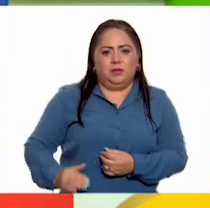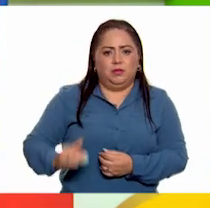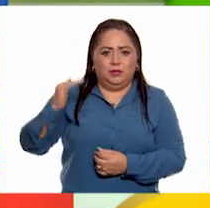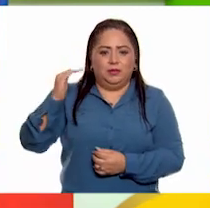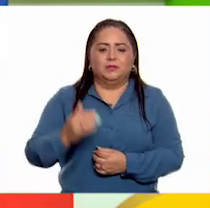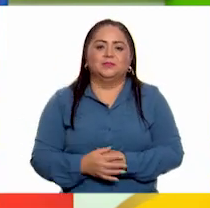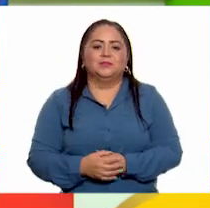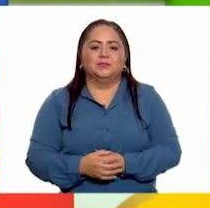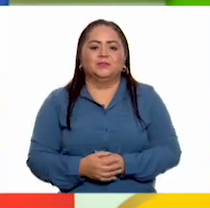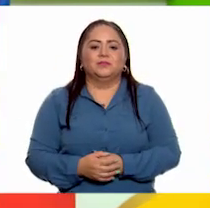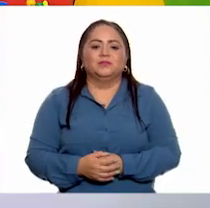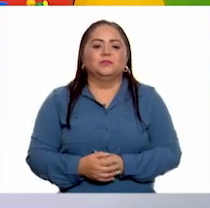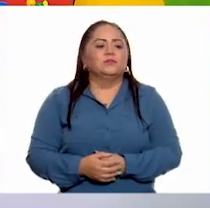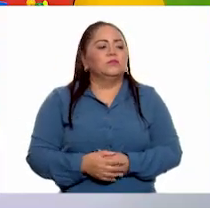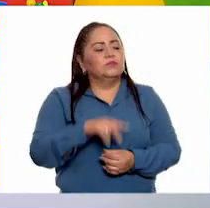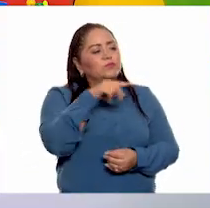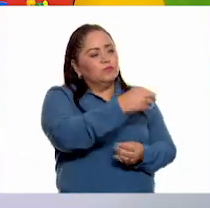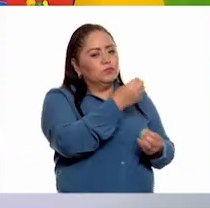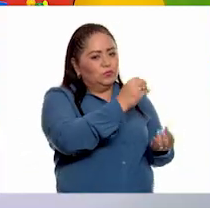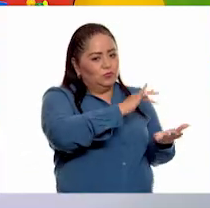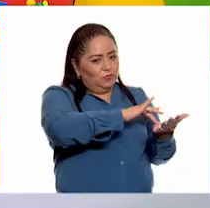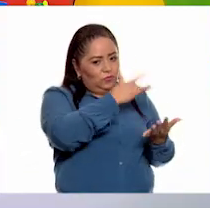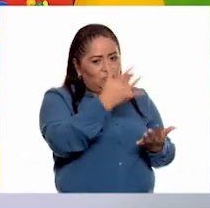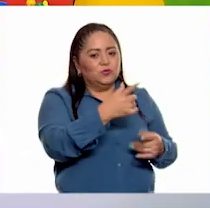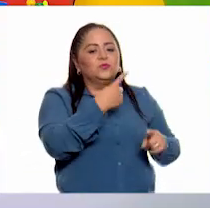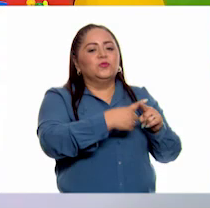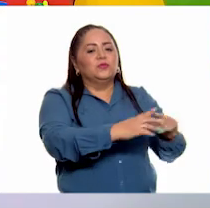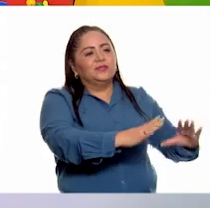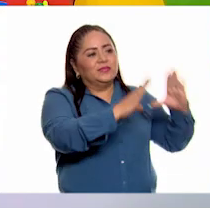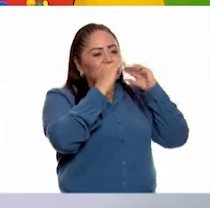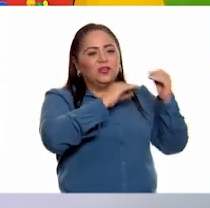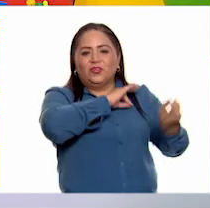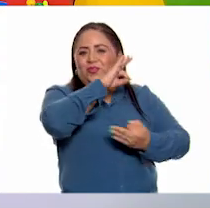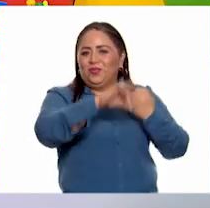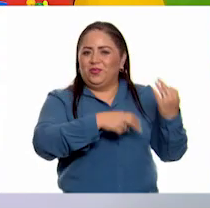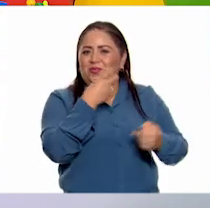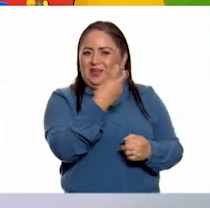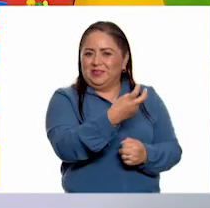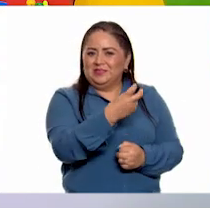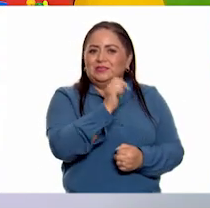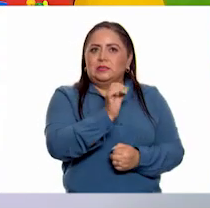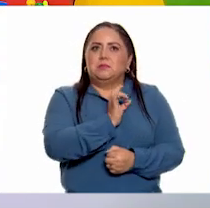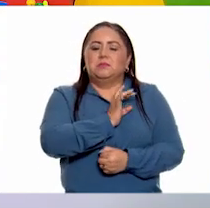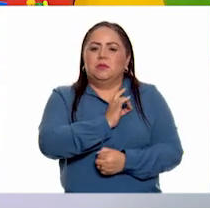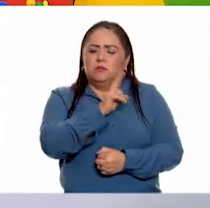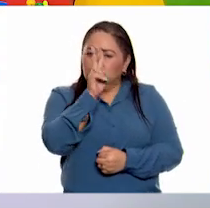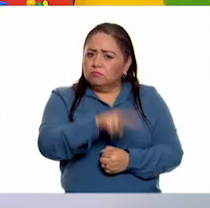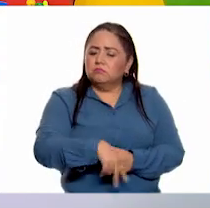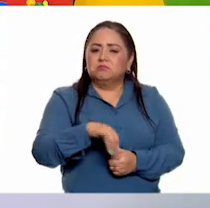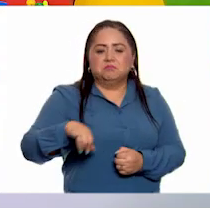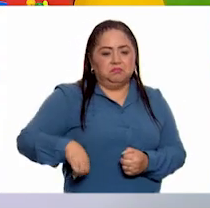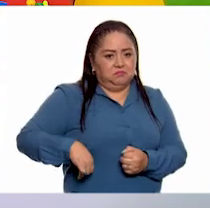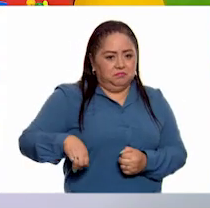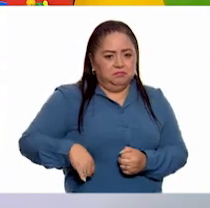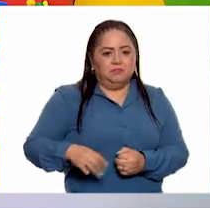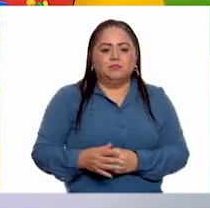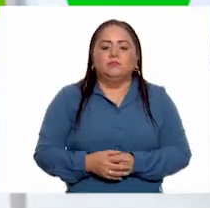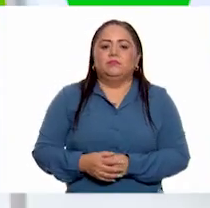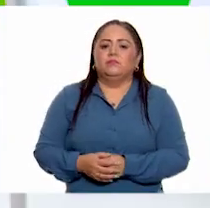lengua materna? Ana, muchísimas gracias por enseñarnos todo esto acerca del miedo. Estuvo muy